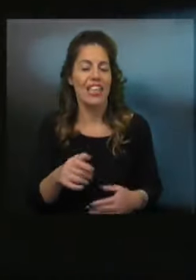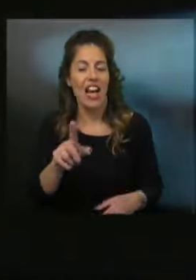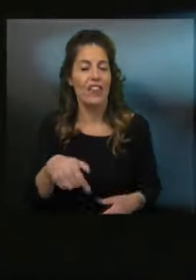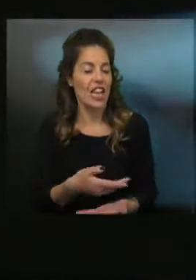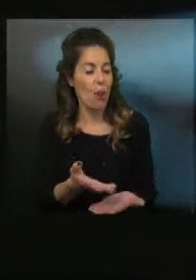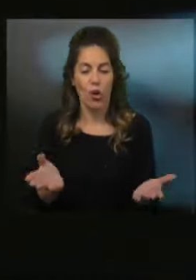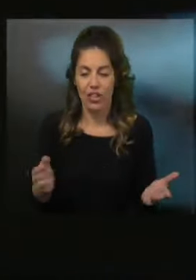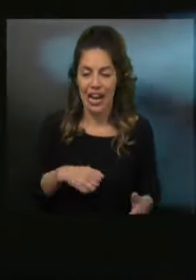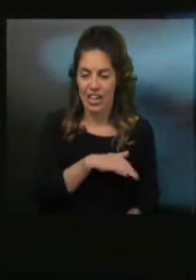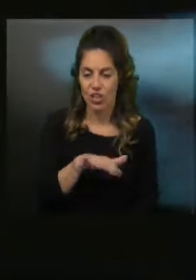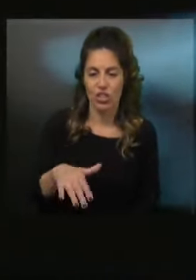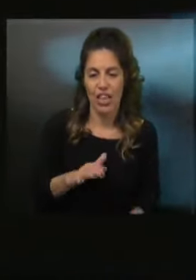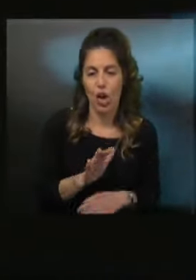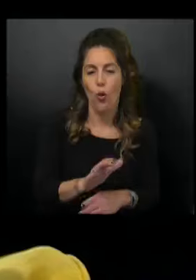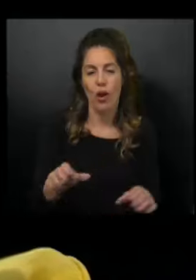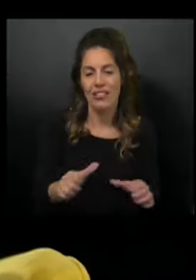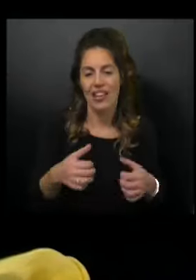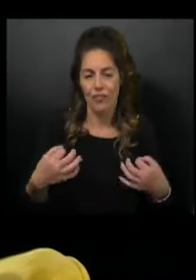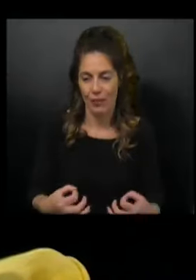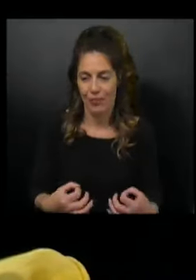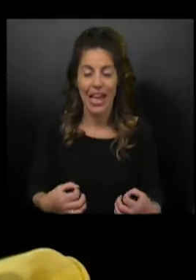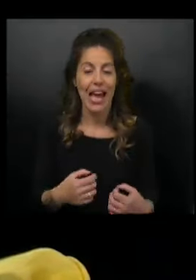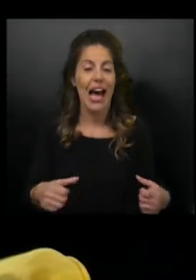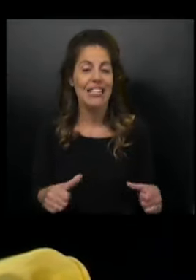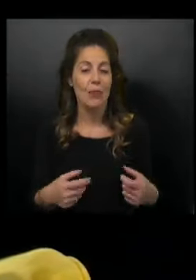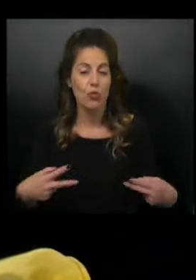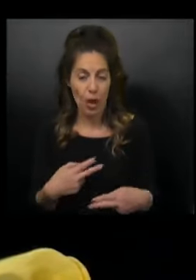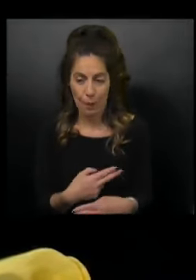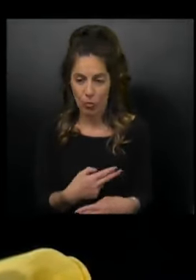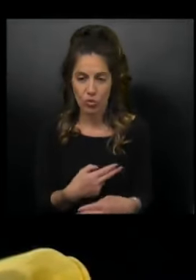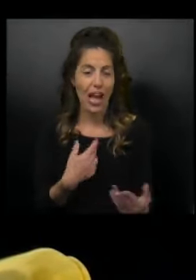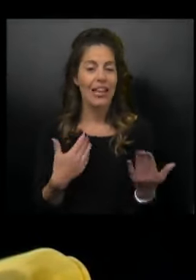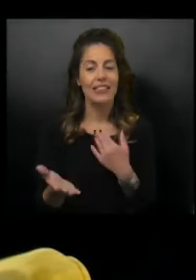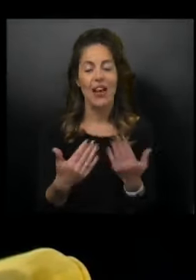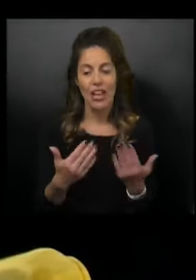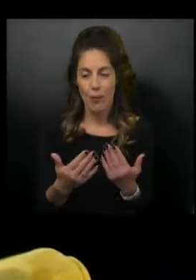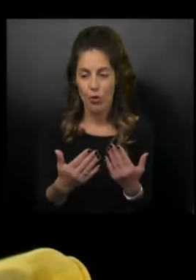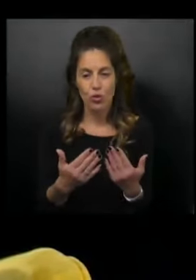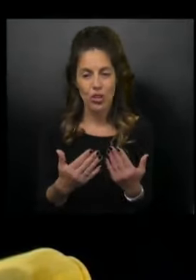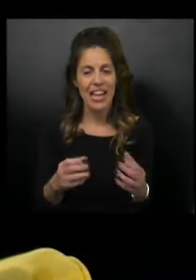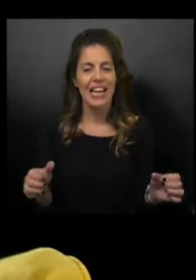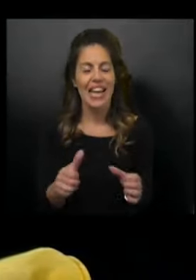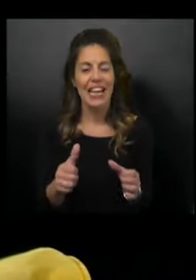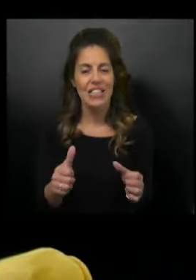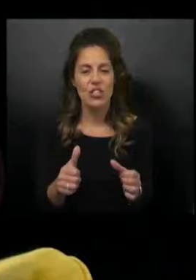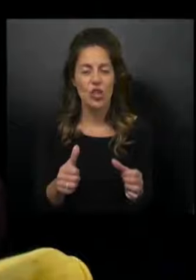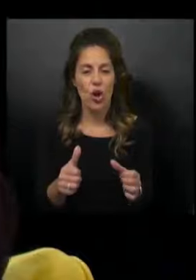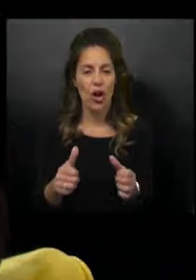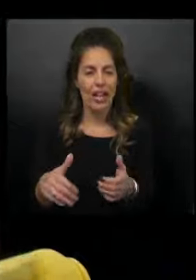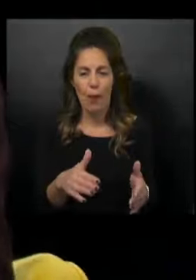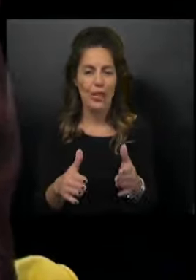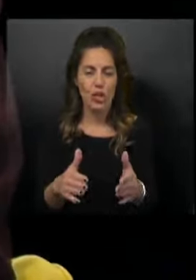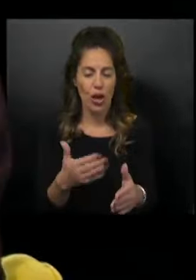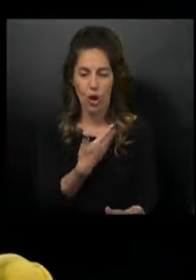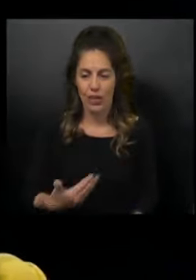mostrar a la sociedad como se debería hacer hacemos una pausa y hablamos un poco sobre Qué hizo cabido de gobierno pero sobre todo Qué